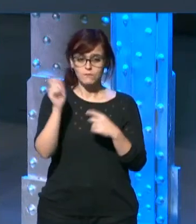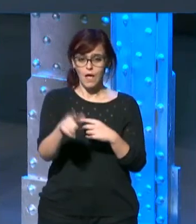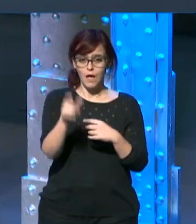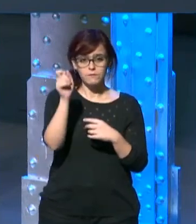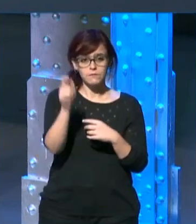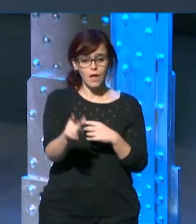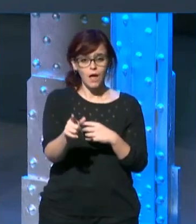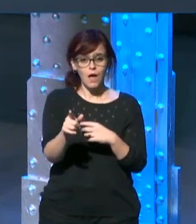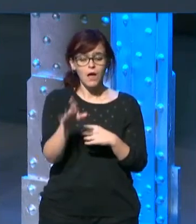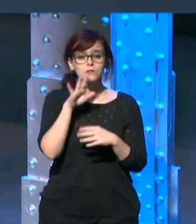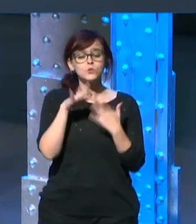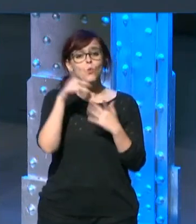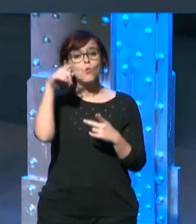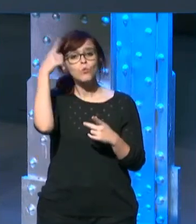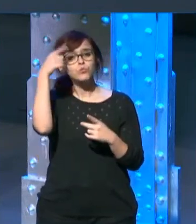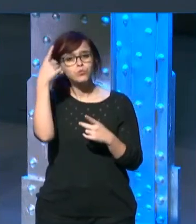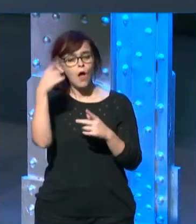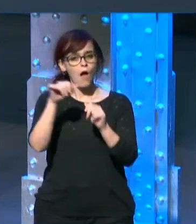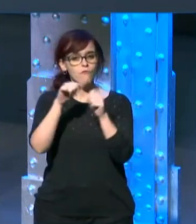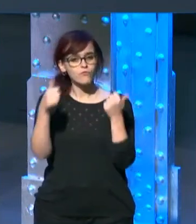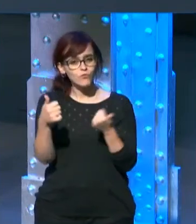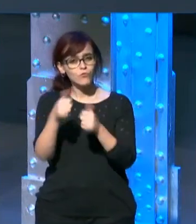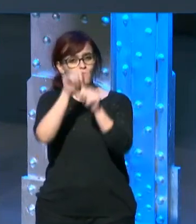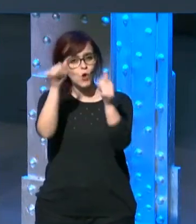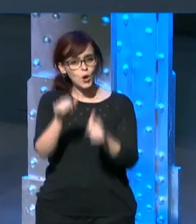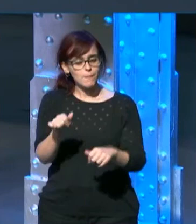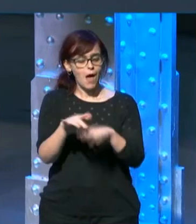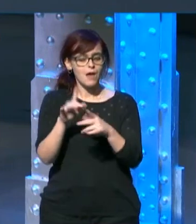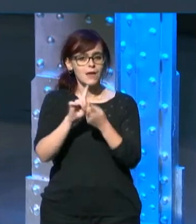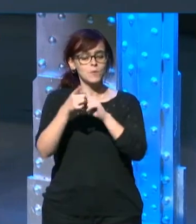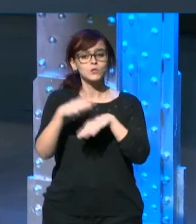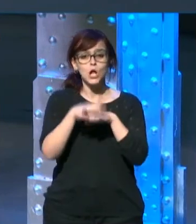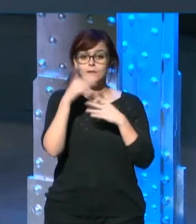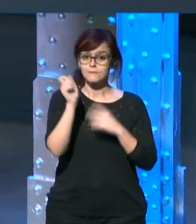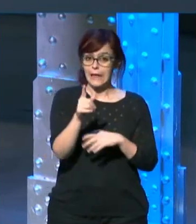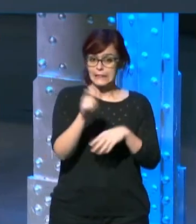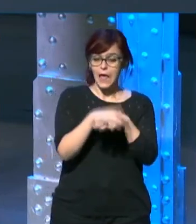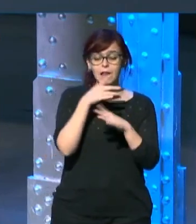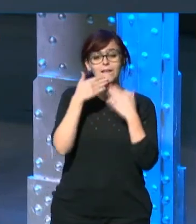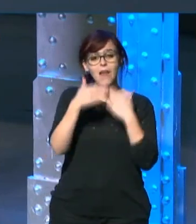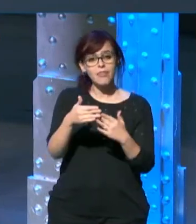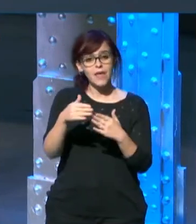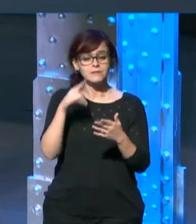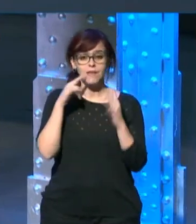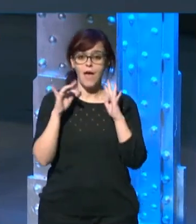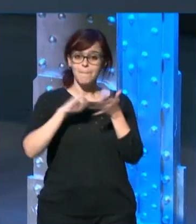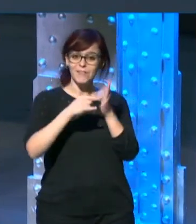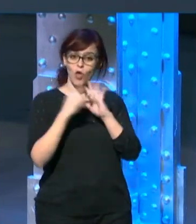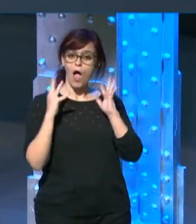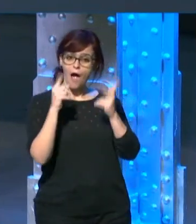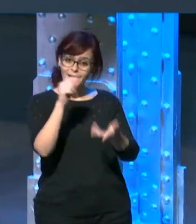hay un cambio cultural. Los métodos ágiles funcionan como un agente del cambio. Muchas veces lo que hay que trabajar es ese